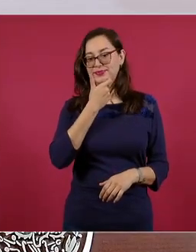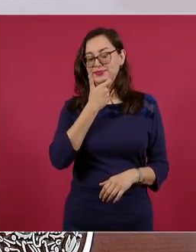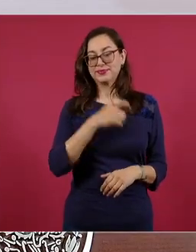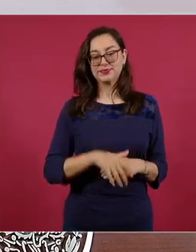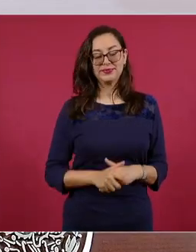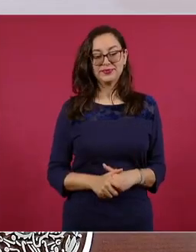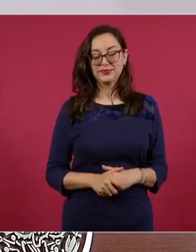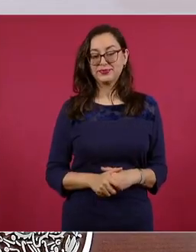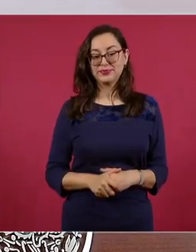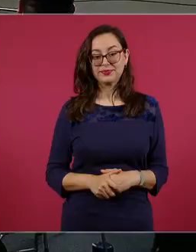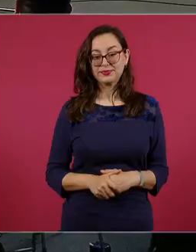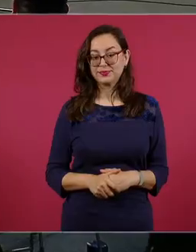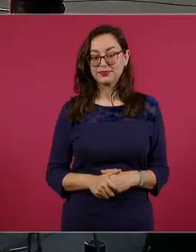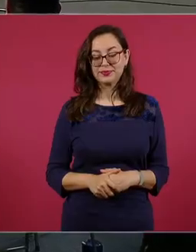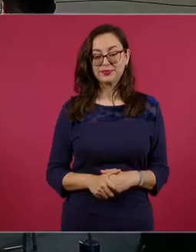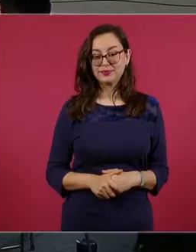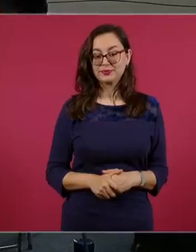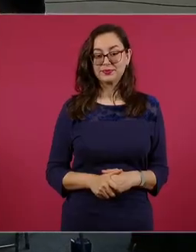No